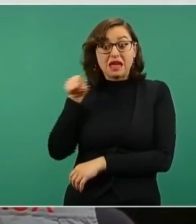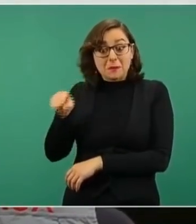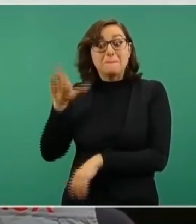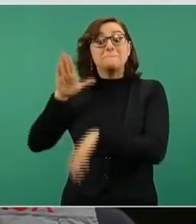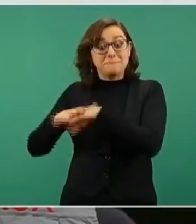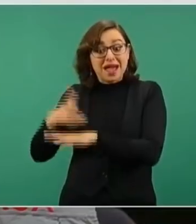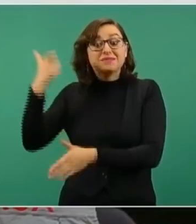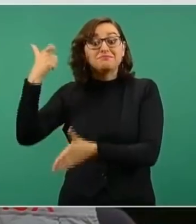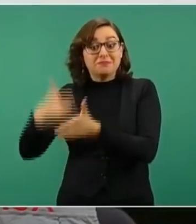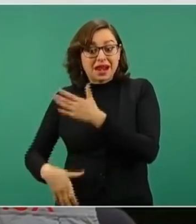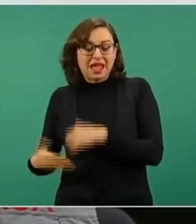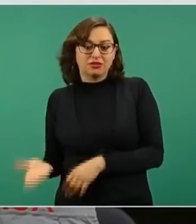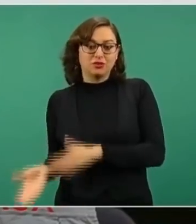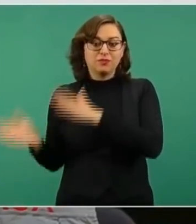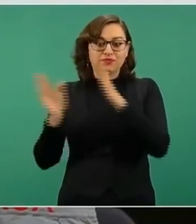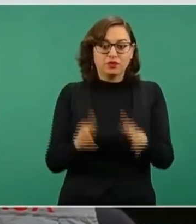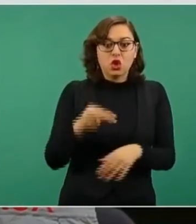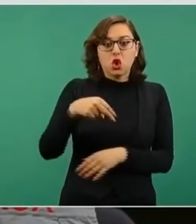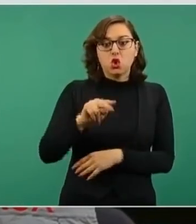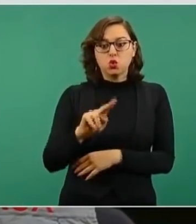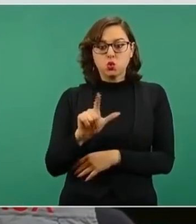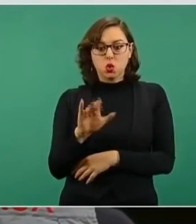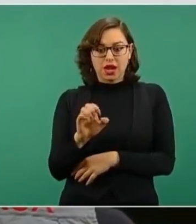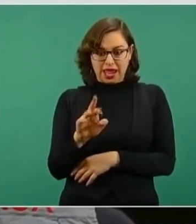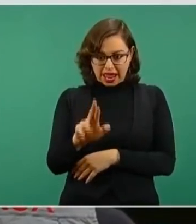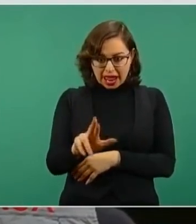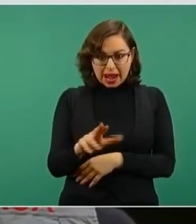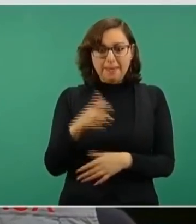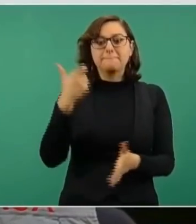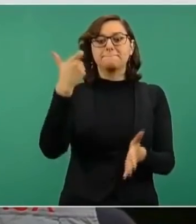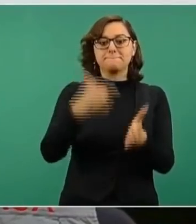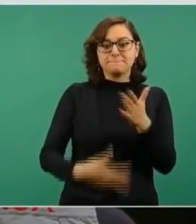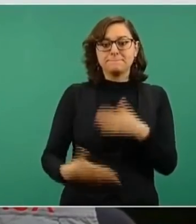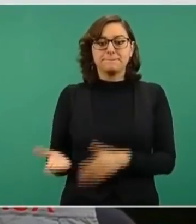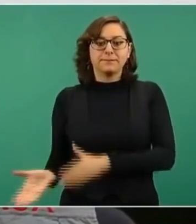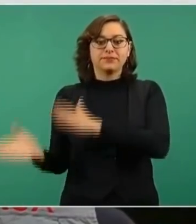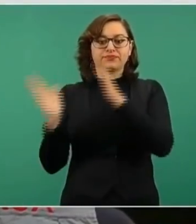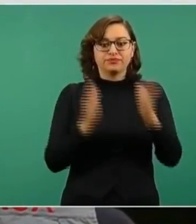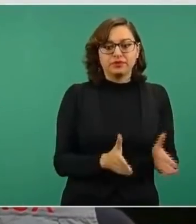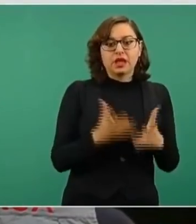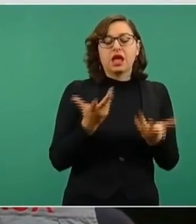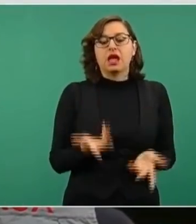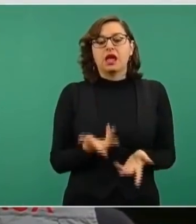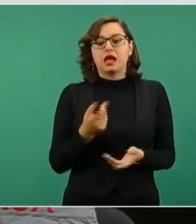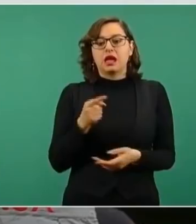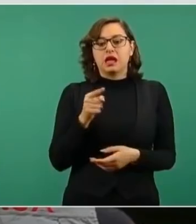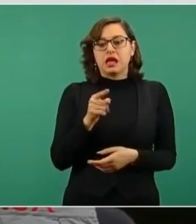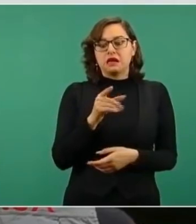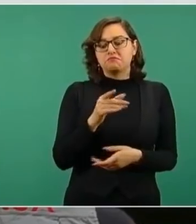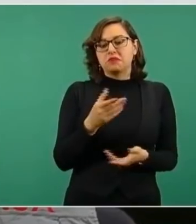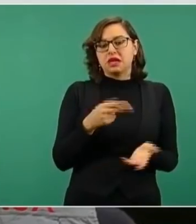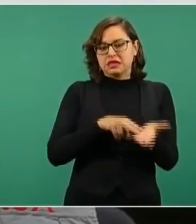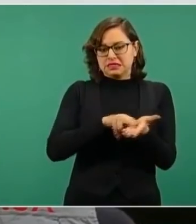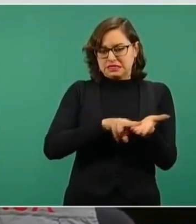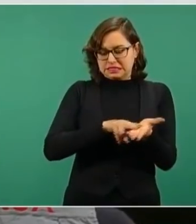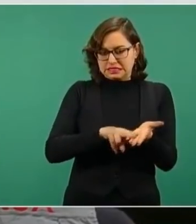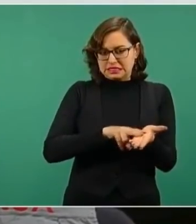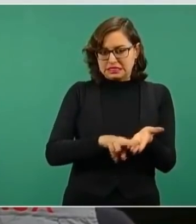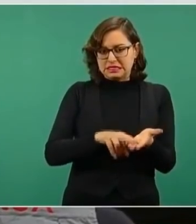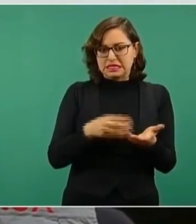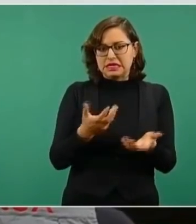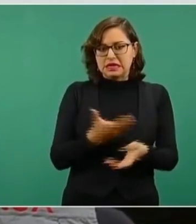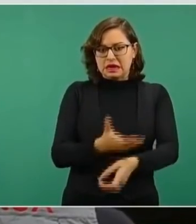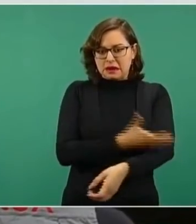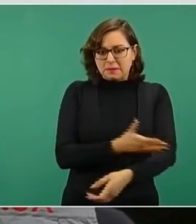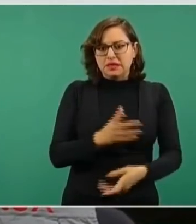nuclear, barata, ¿no? El carbón, el ciclo combinado de CFE, este es importante, fíjense, porque los ciclos combinados son los que